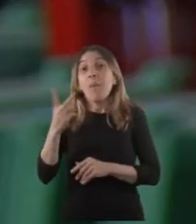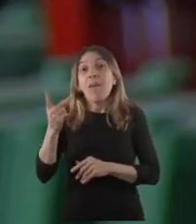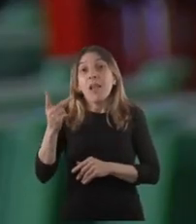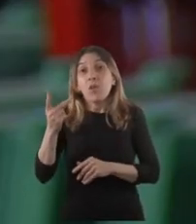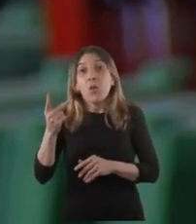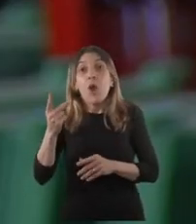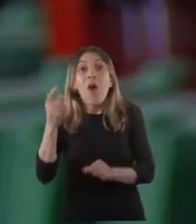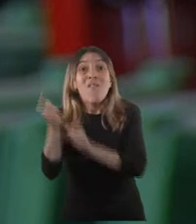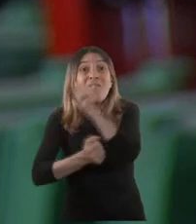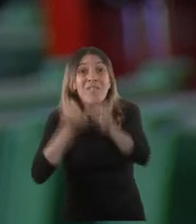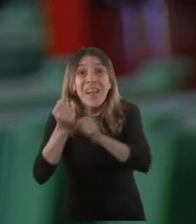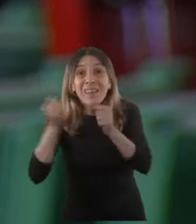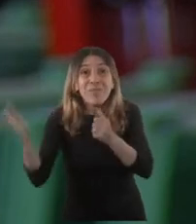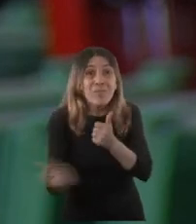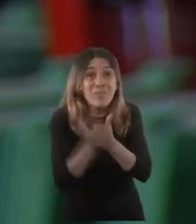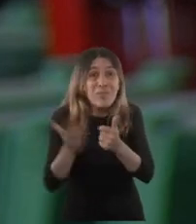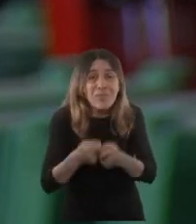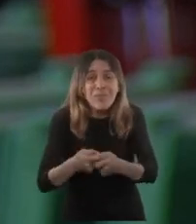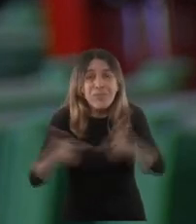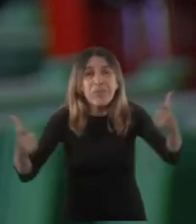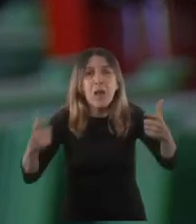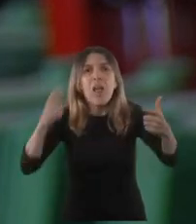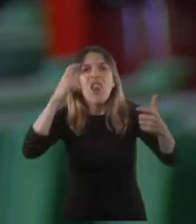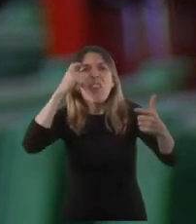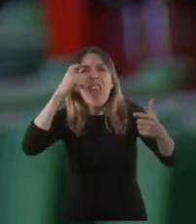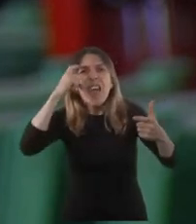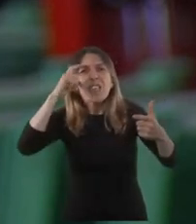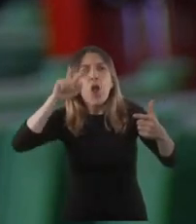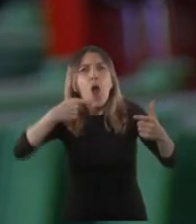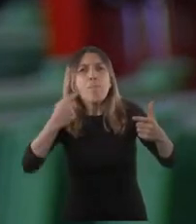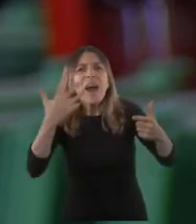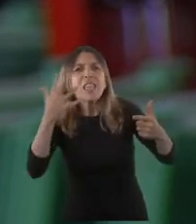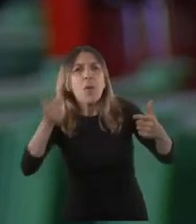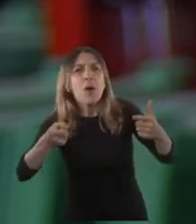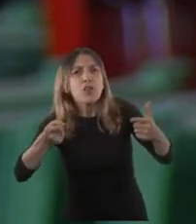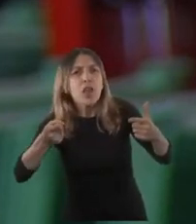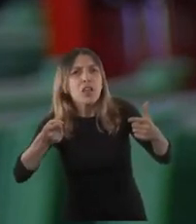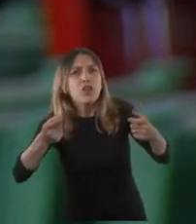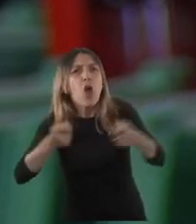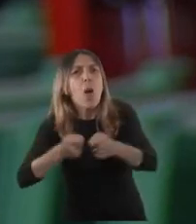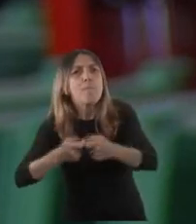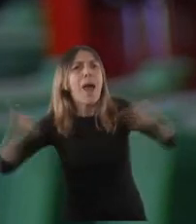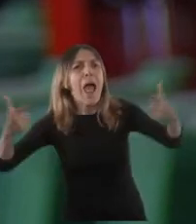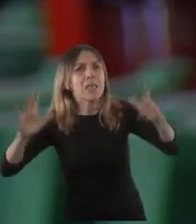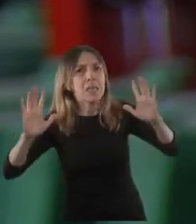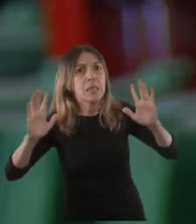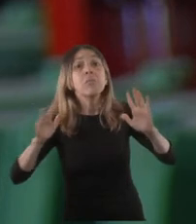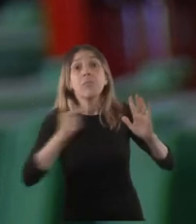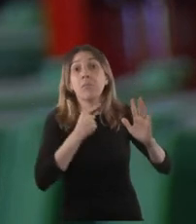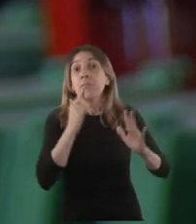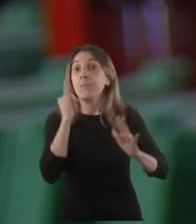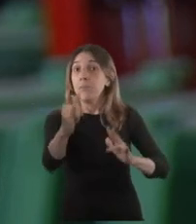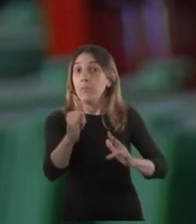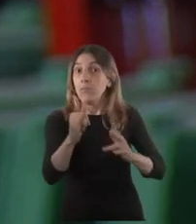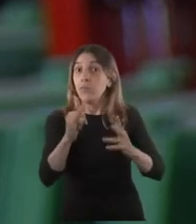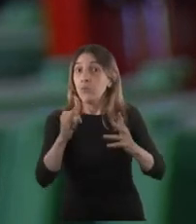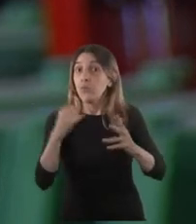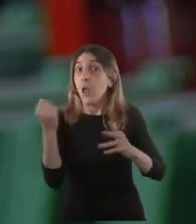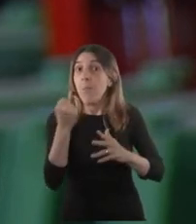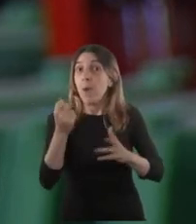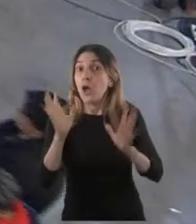actividad industrial fuera del 10,5%, lo queremos destacar porque no fue fruto de